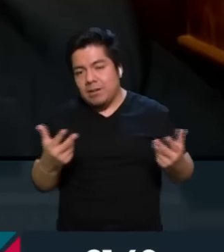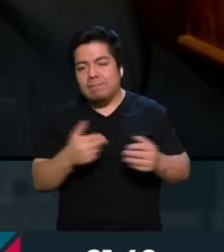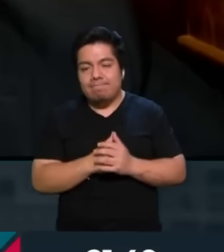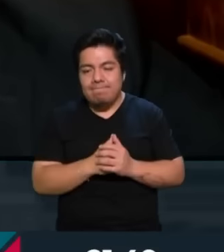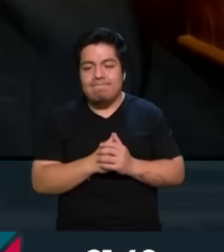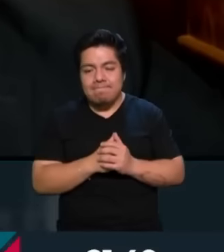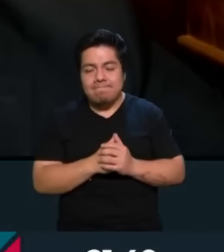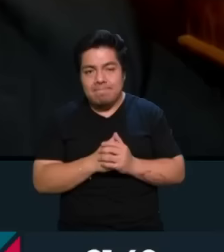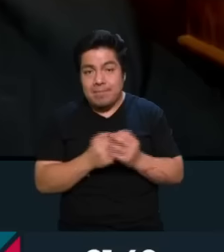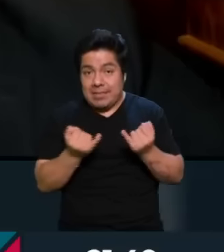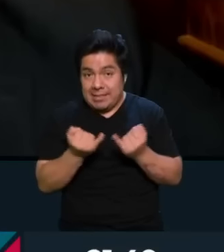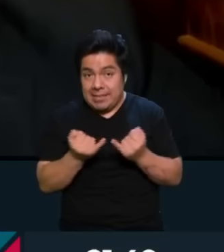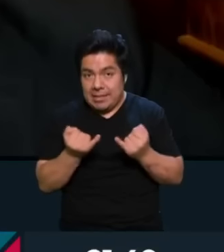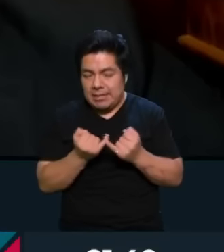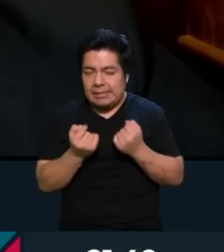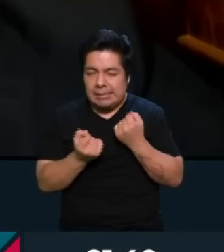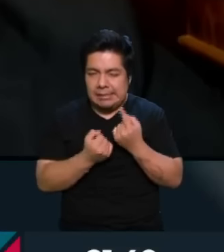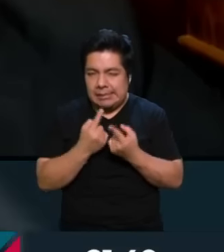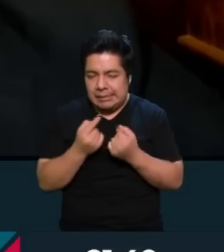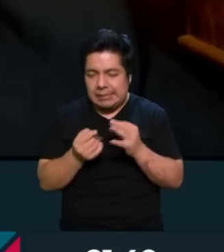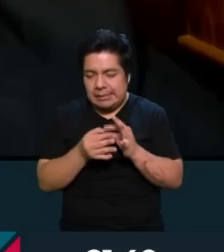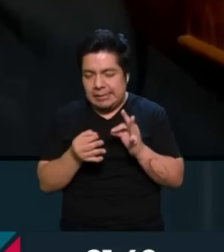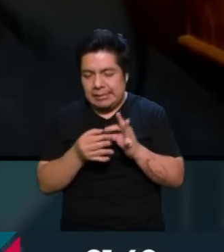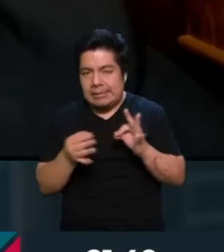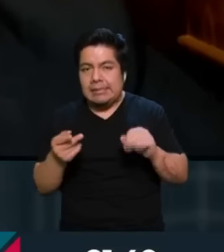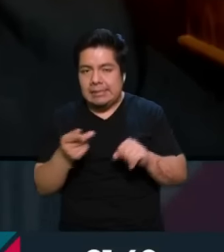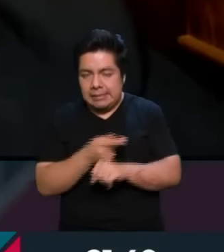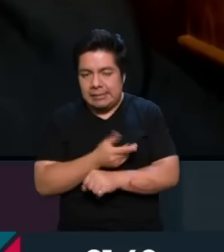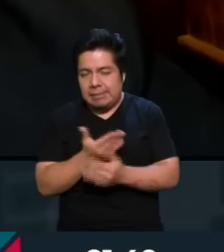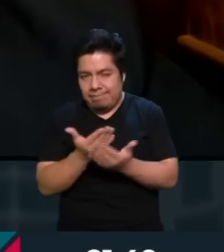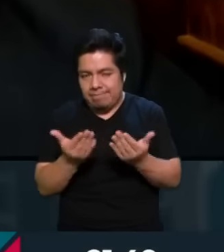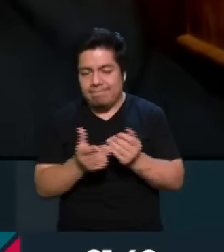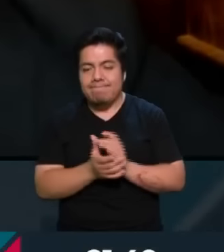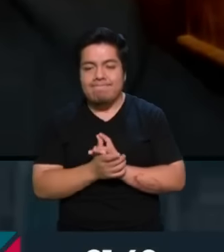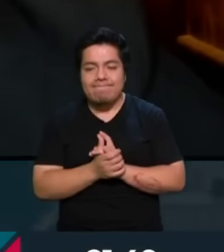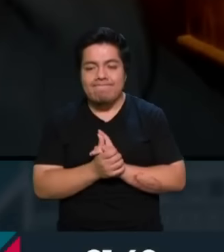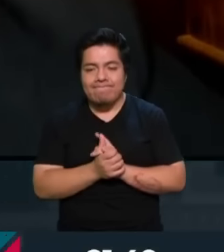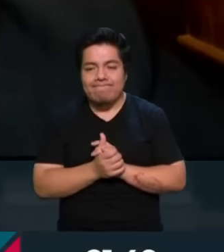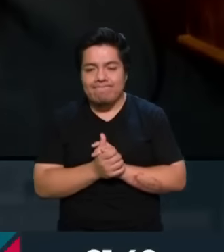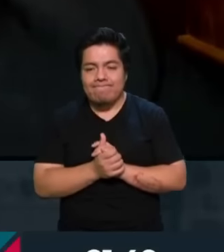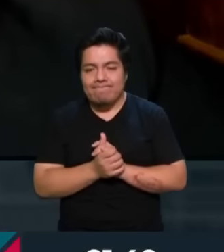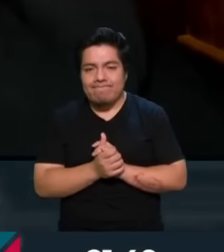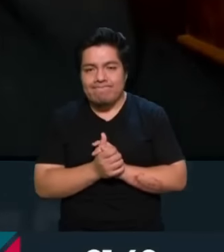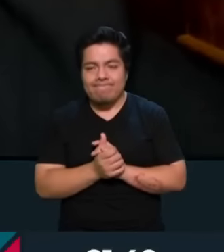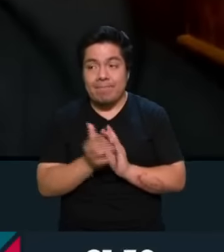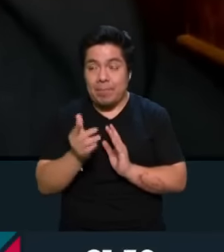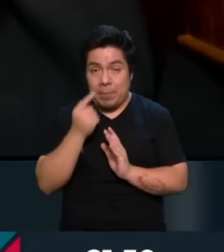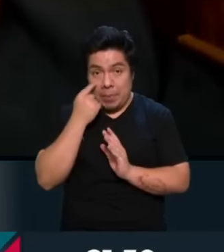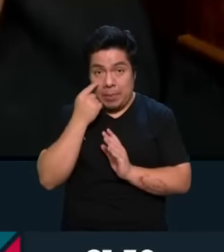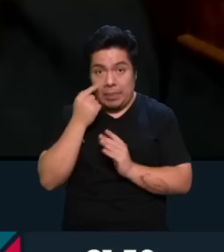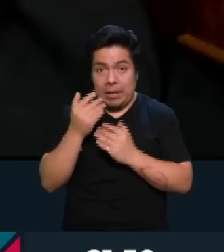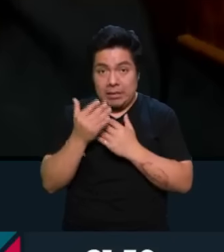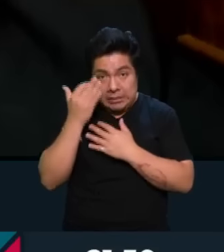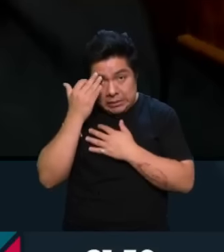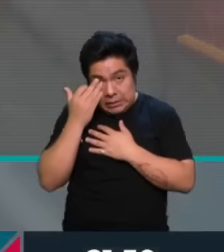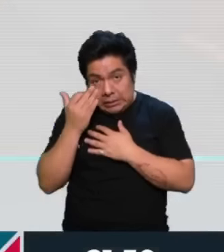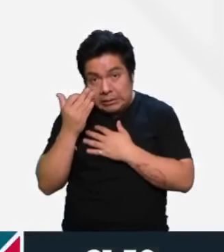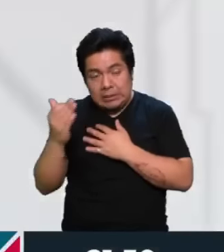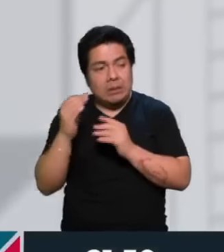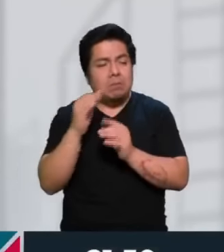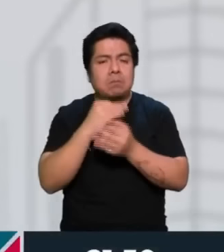Y bueno pues también por ahí cuéntenos un poquito de de esto por favor dicen querido Alex que el tiempo pone cada quien en su